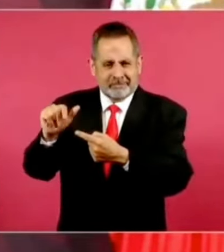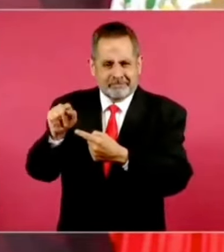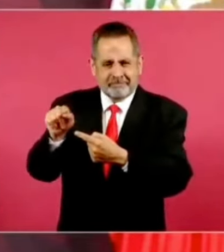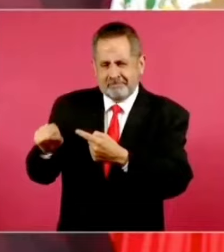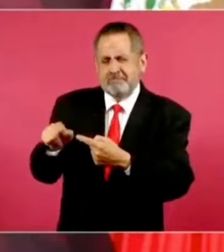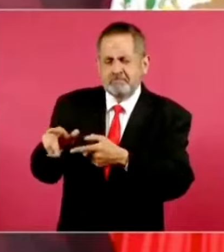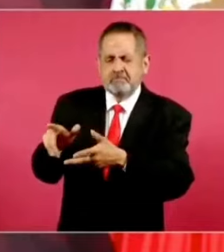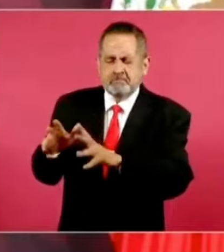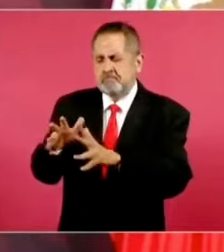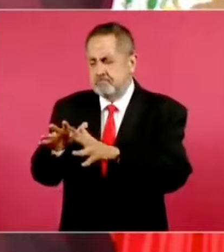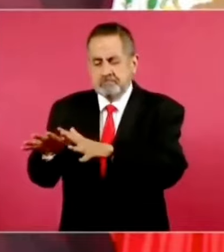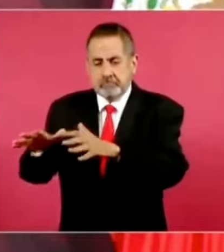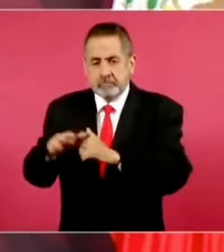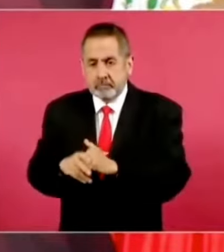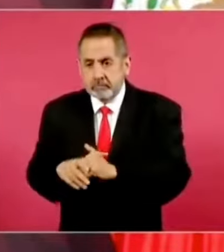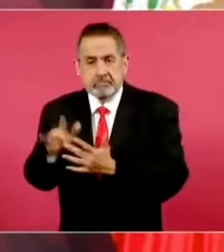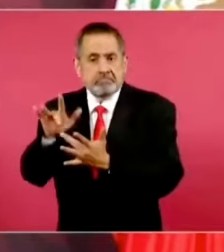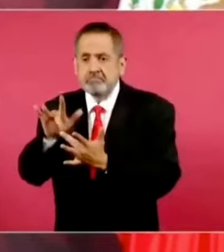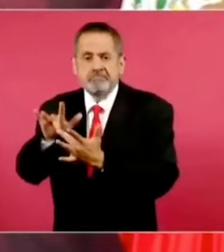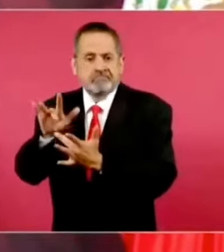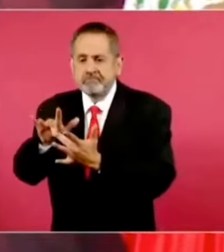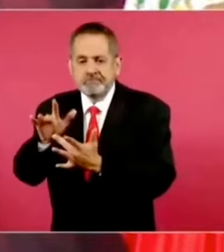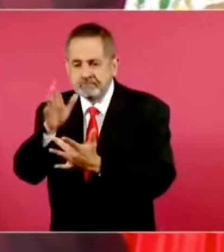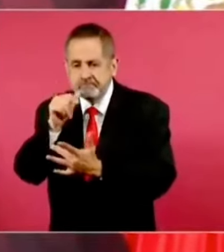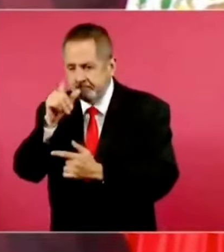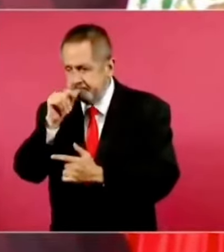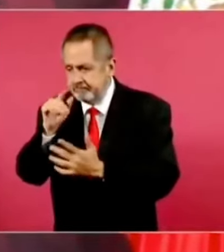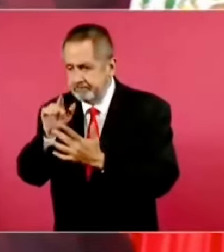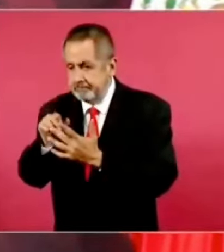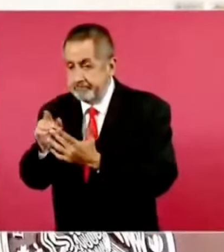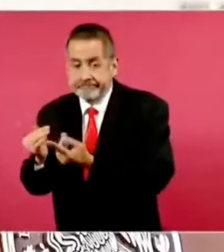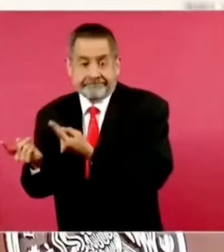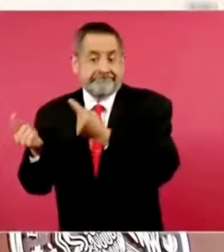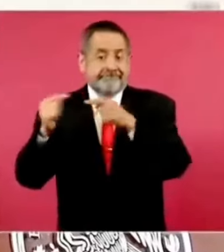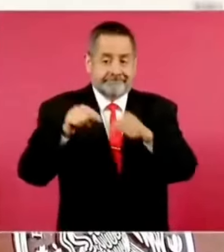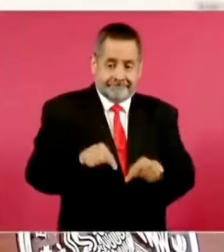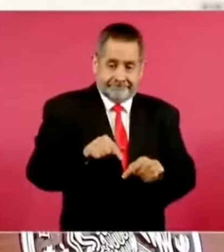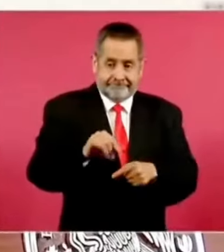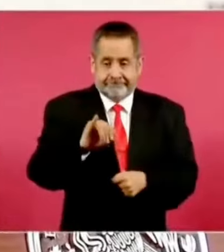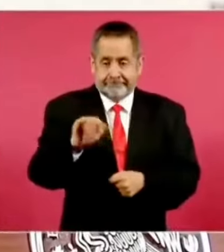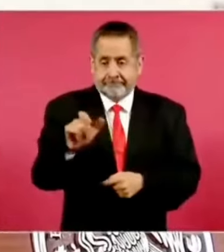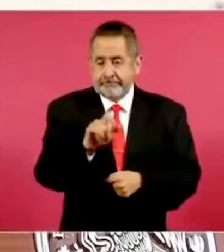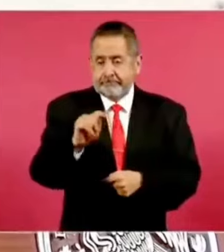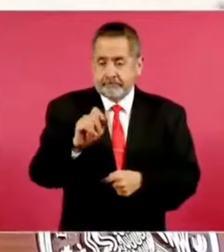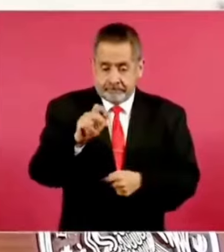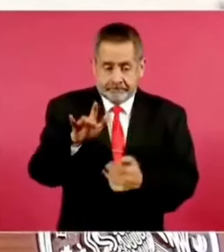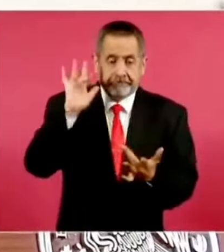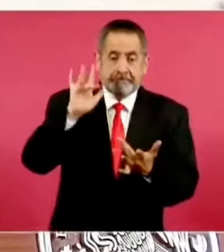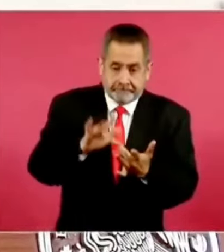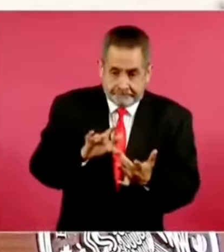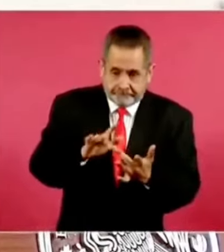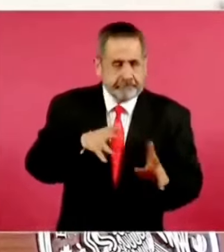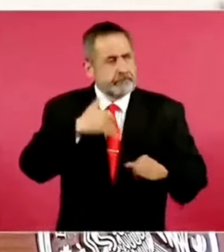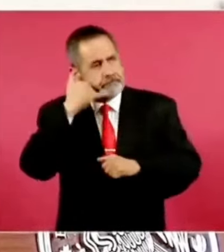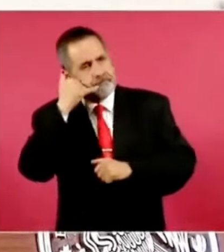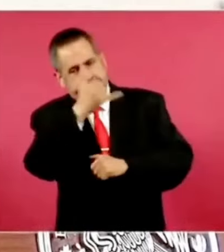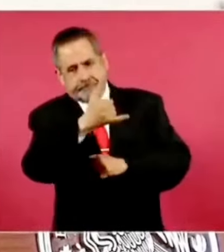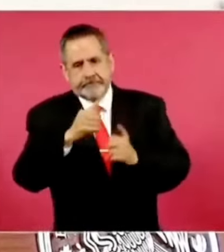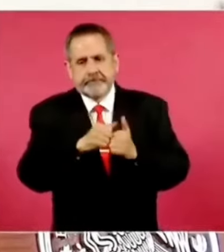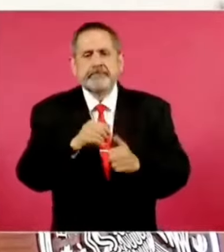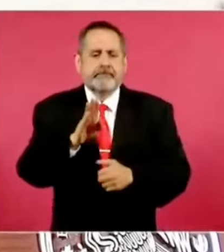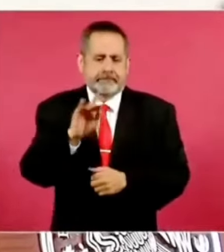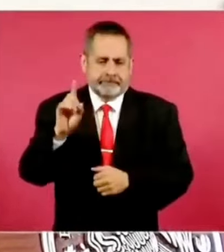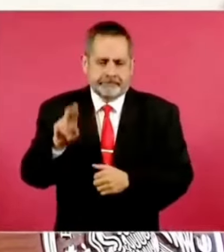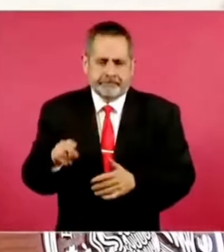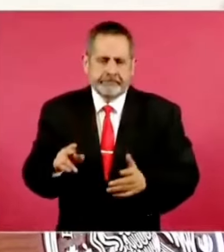y hasta que regresé a Ixtepec, ya hablamos, pero